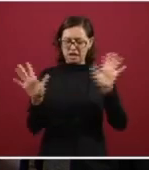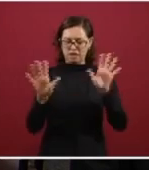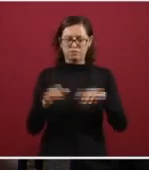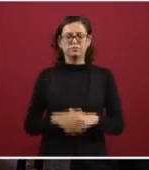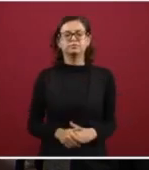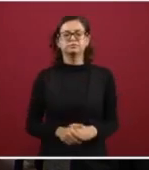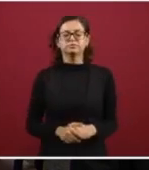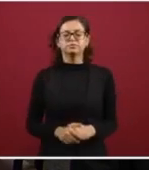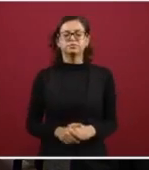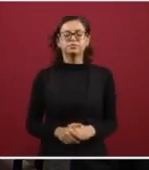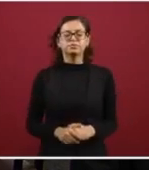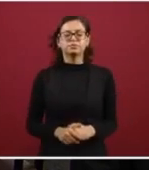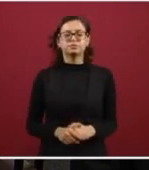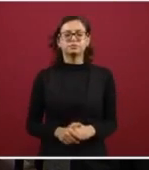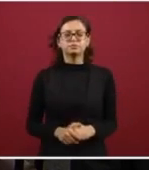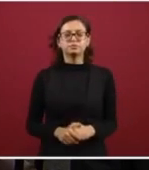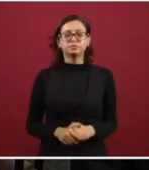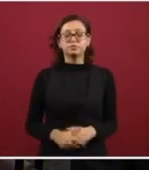Nuestro pueblo,